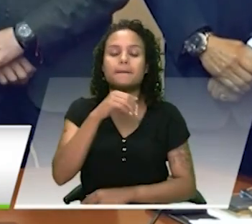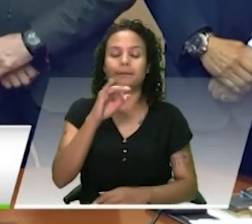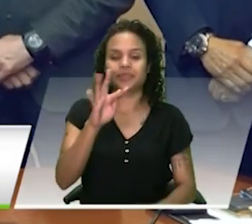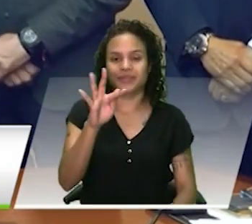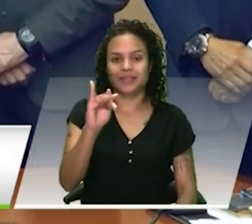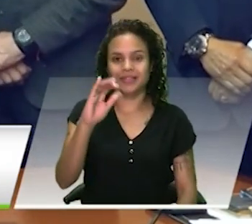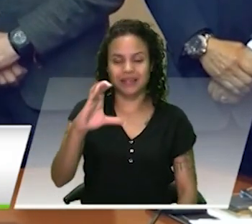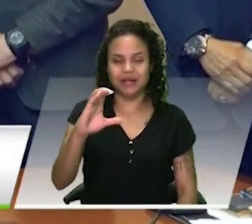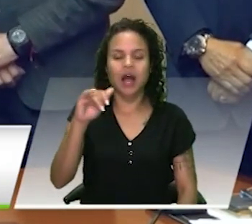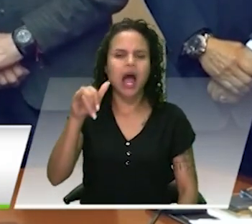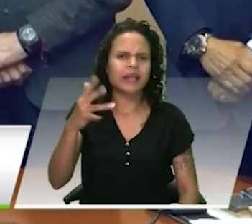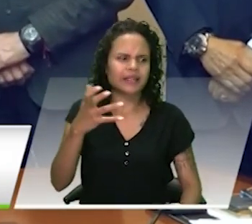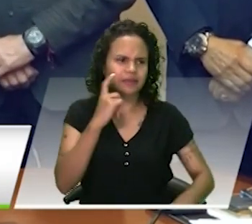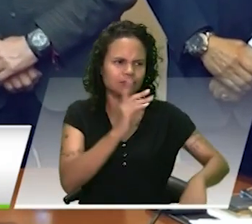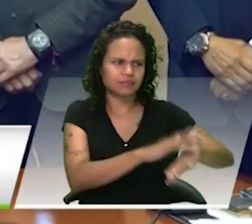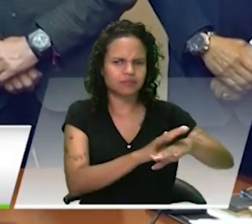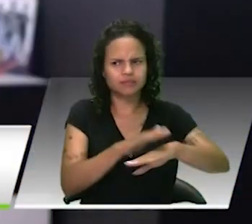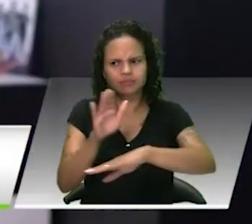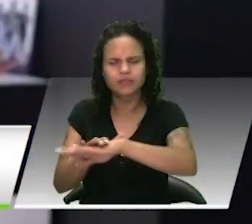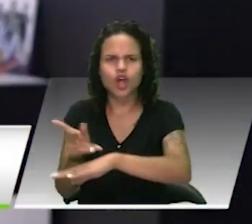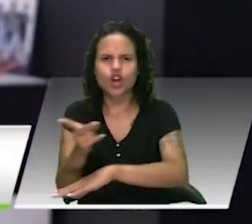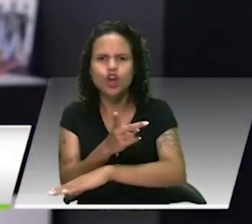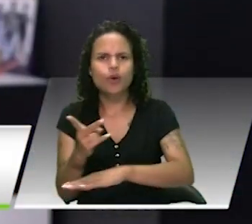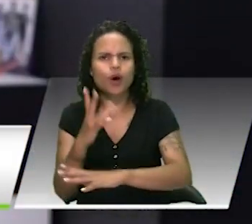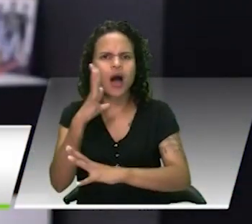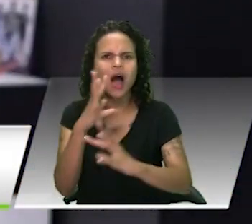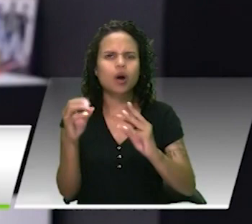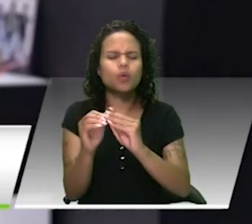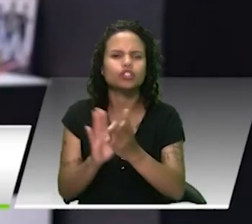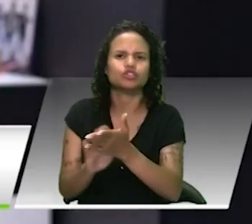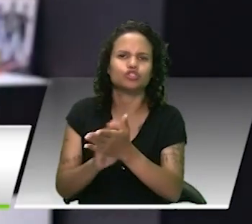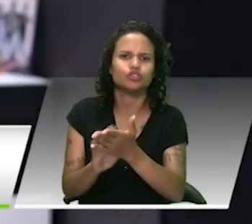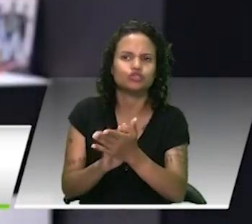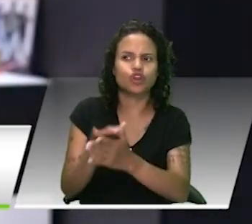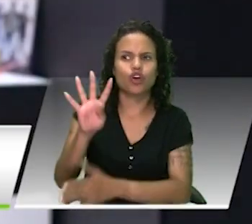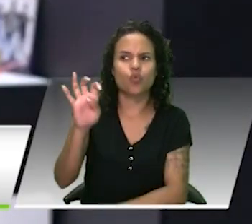una decisión para la salida de la crisis de Tigo antes del 9 de octubre.